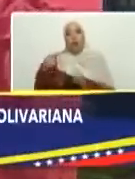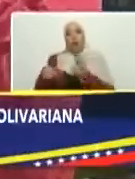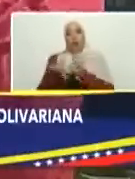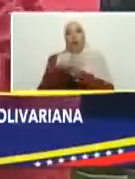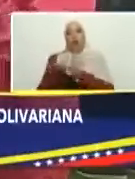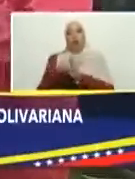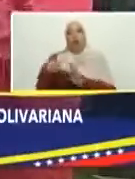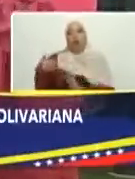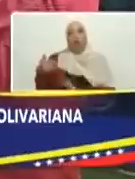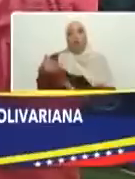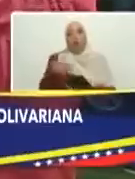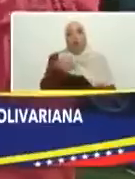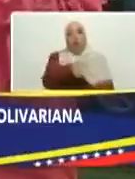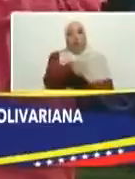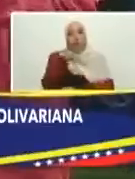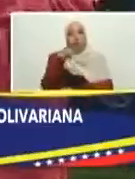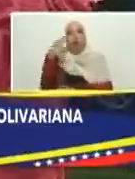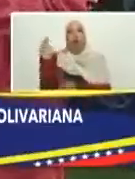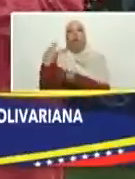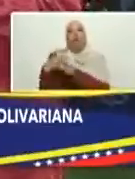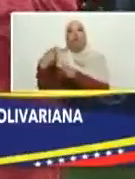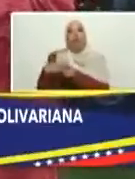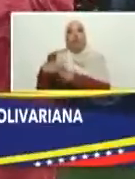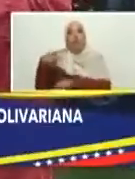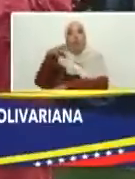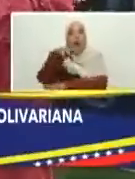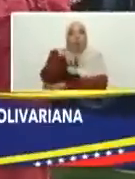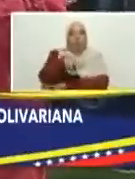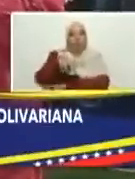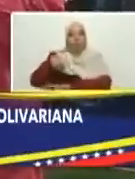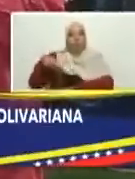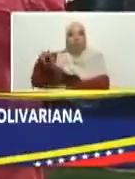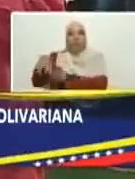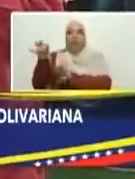pesca, prohibiendo allá en el año